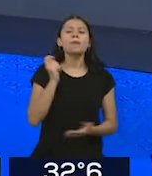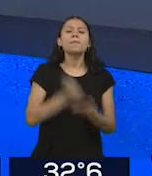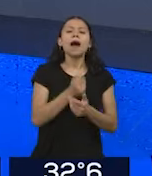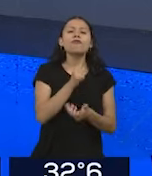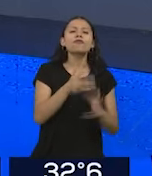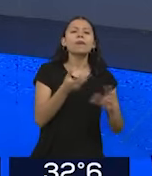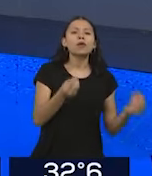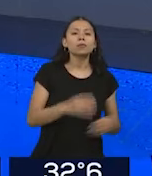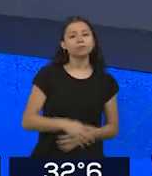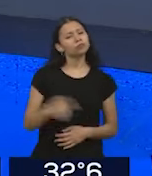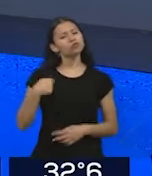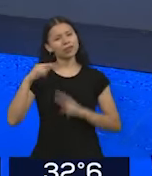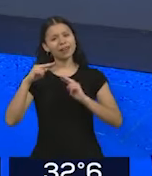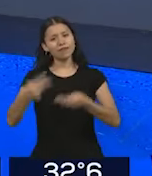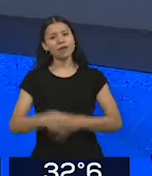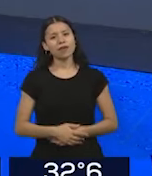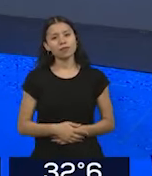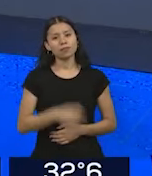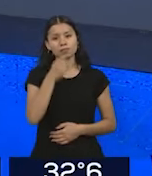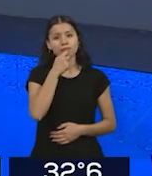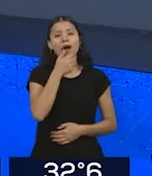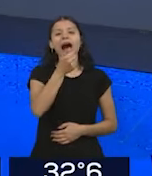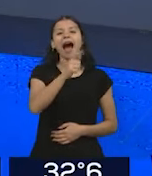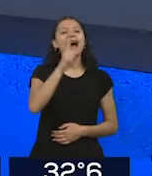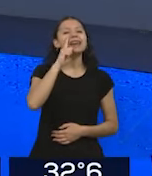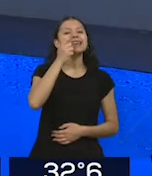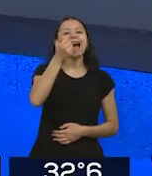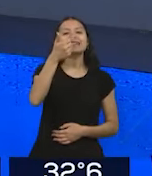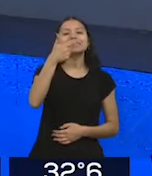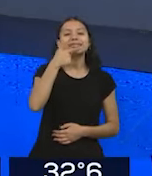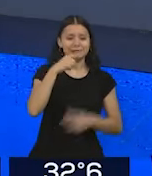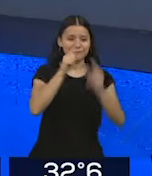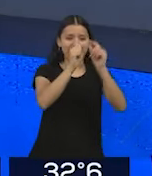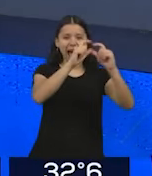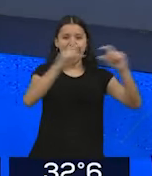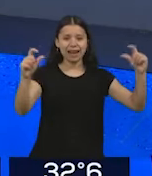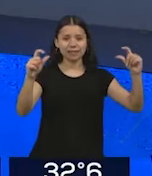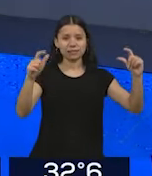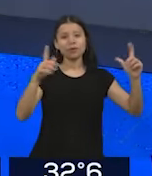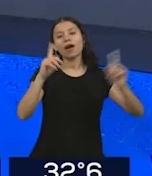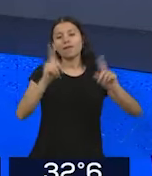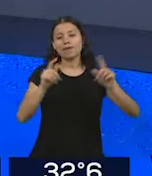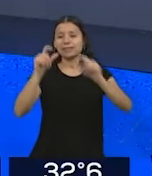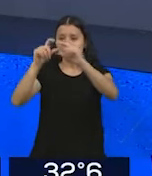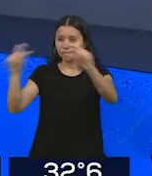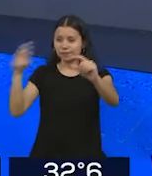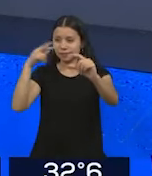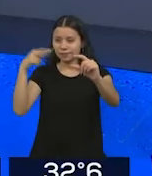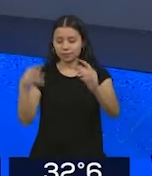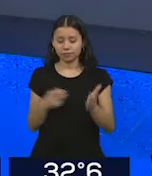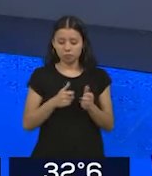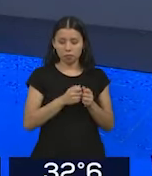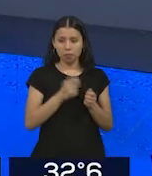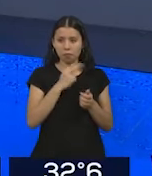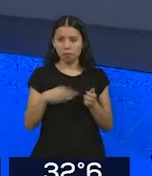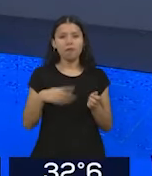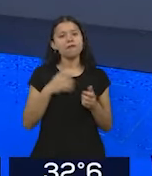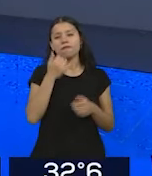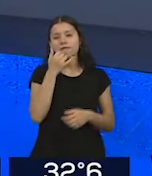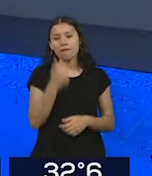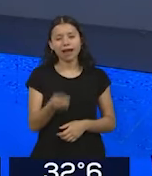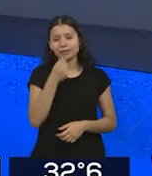transfiero. Pásame el alias o lo tienen escrito, el comerciante lo tiene escrito en algún lado. En la caja, lado. En el claro. Mostrador. Entonces el usuario, el cliente, sí. Toma por